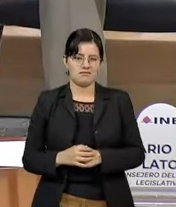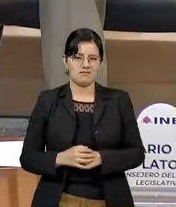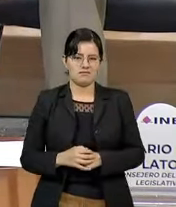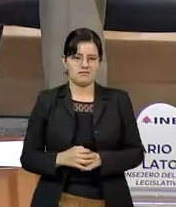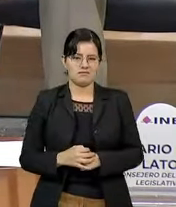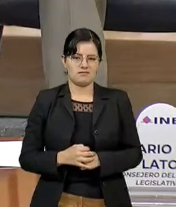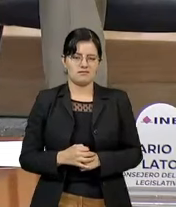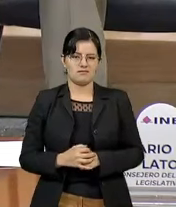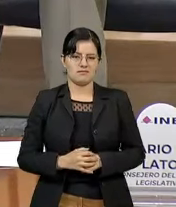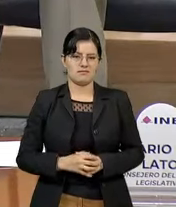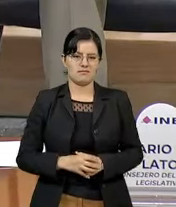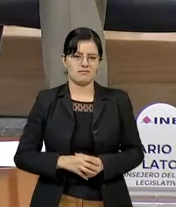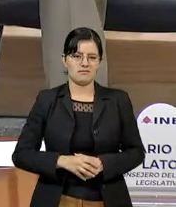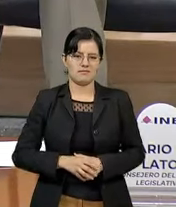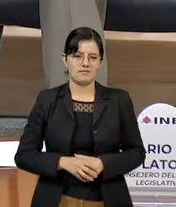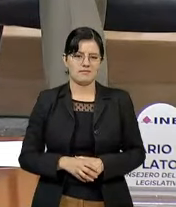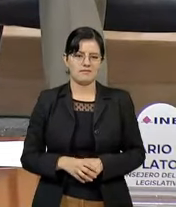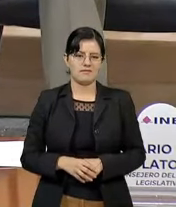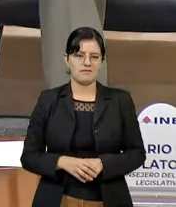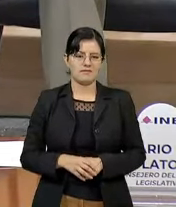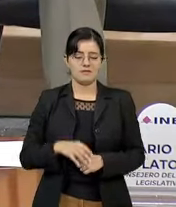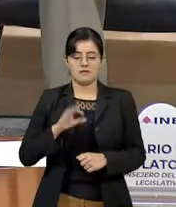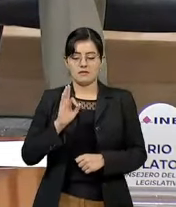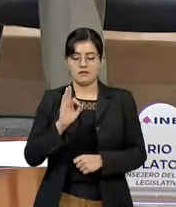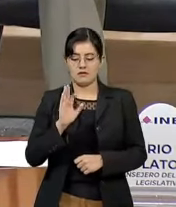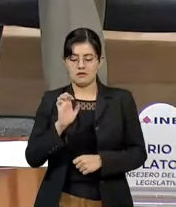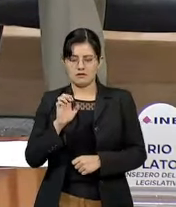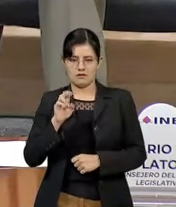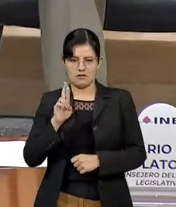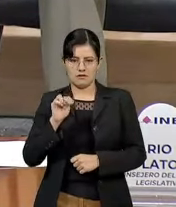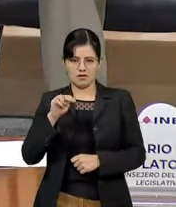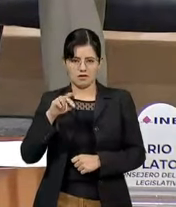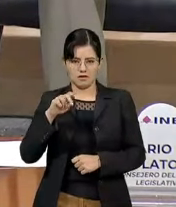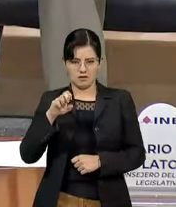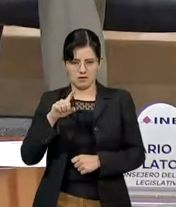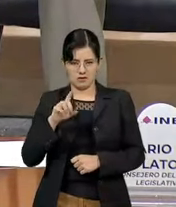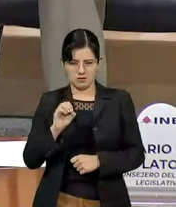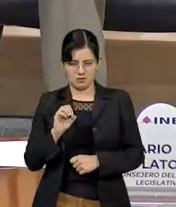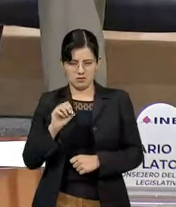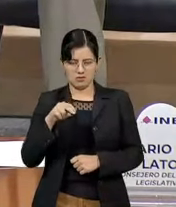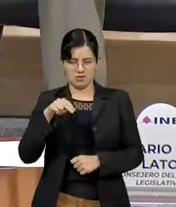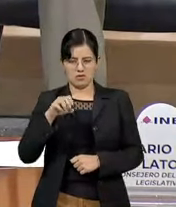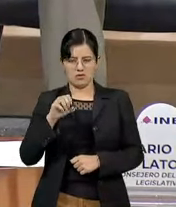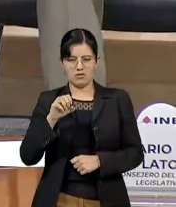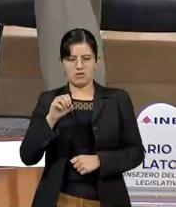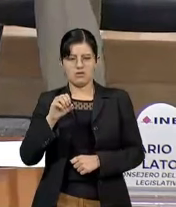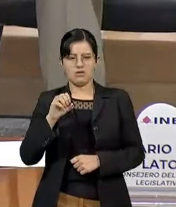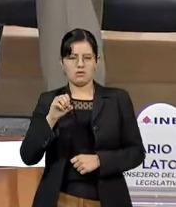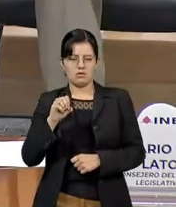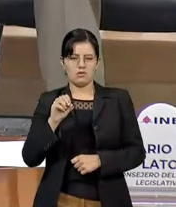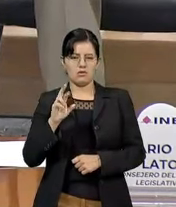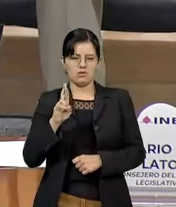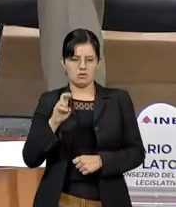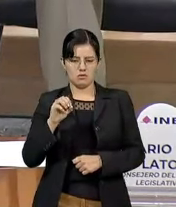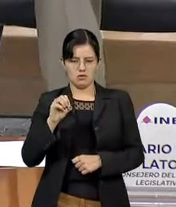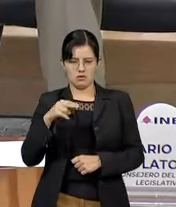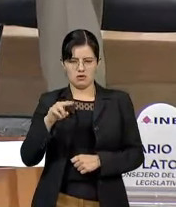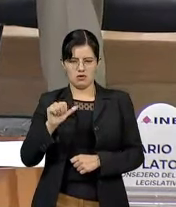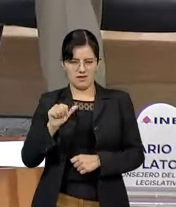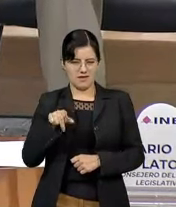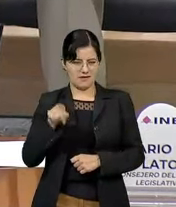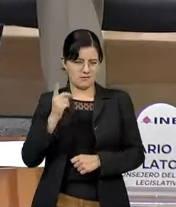hacen a pesar de que Fernando Noroña es diputado federal del partido del trabajo Pues ahí está